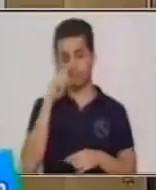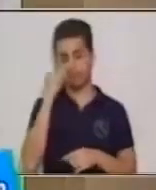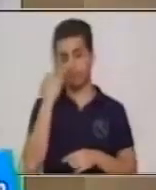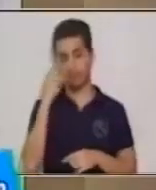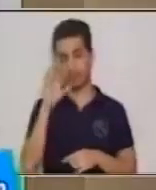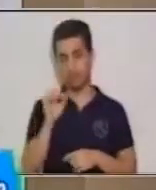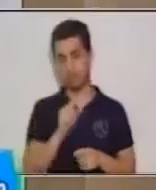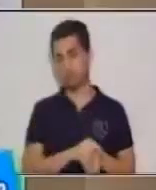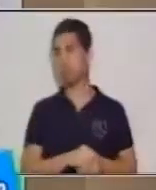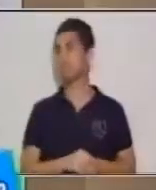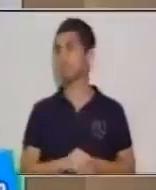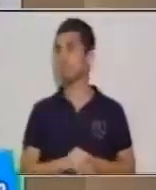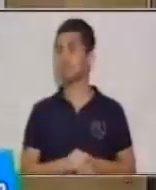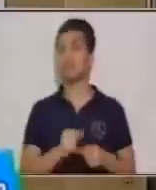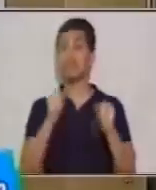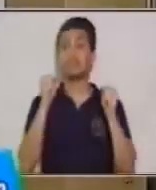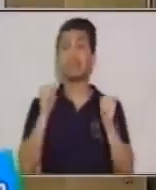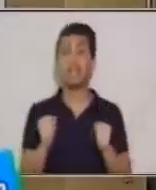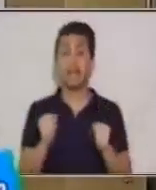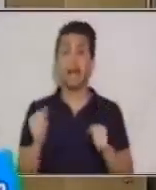Silla.